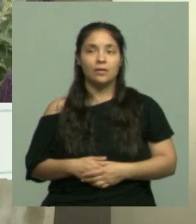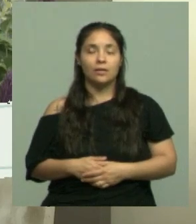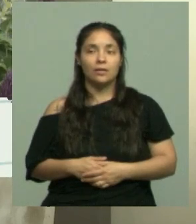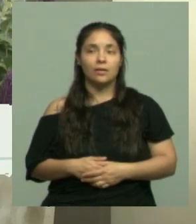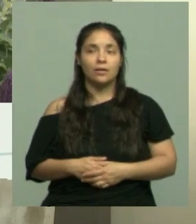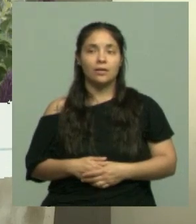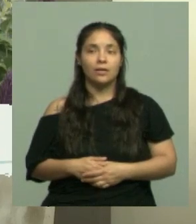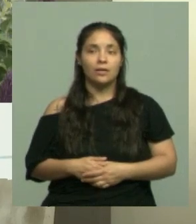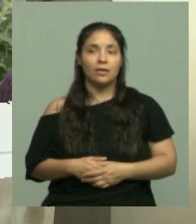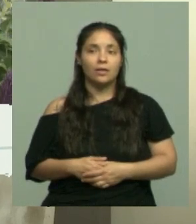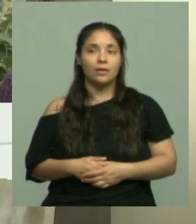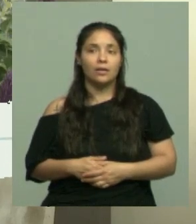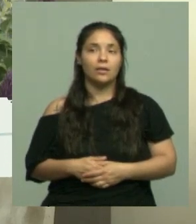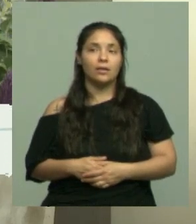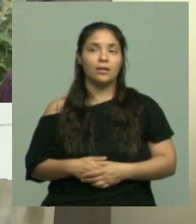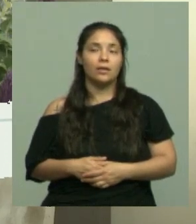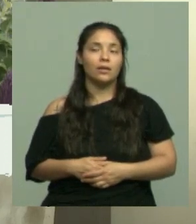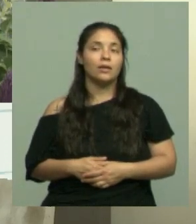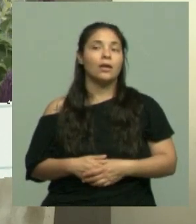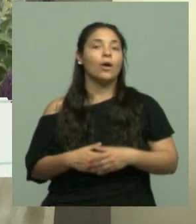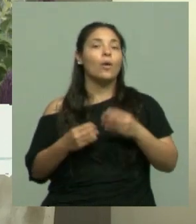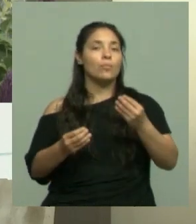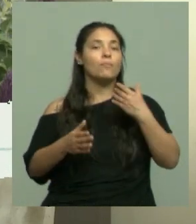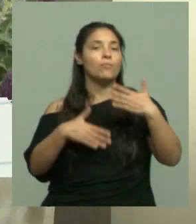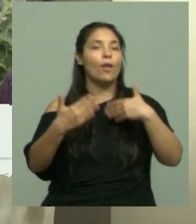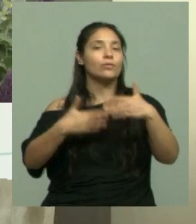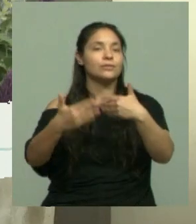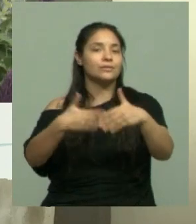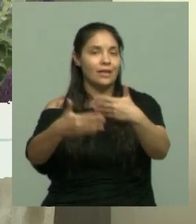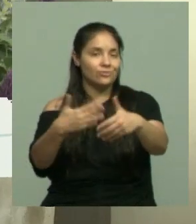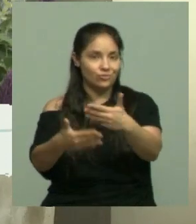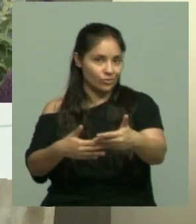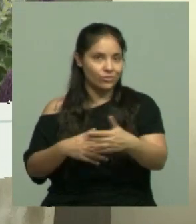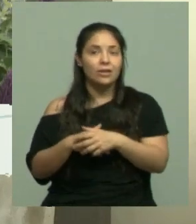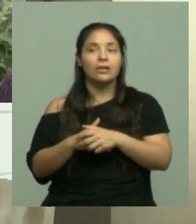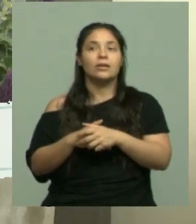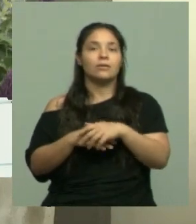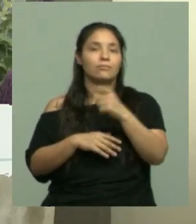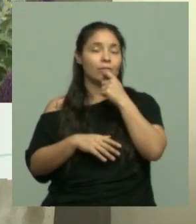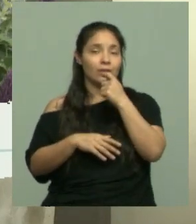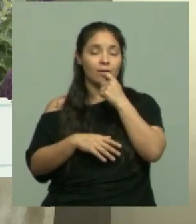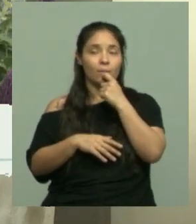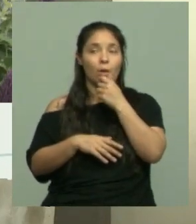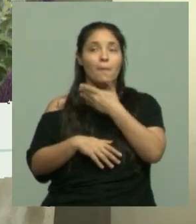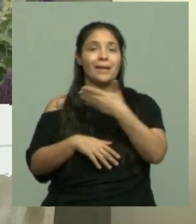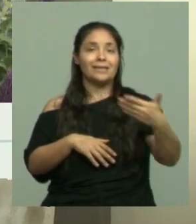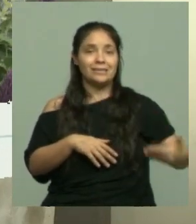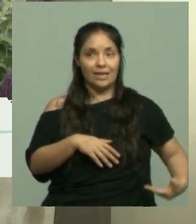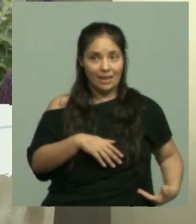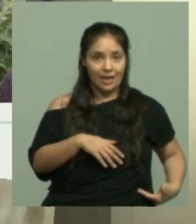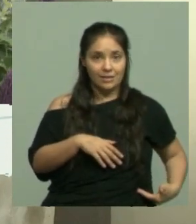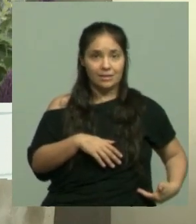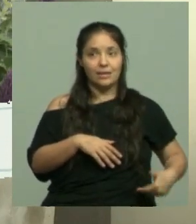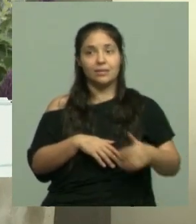manejar los distintos procesos que se van generando. ¿A qué me refiero con esto? De los jefes de Estado, de los distintos